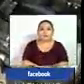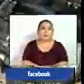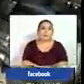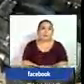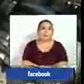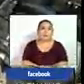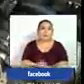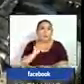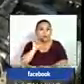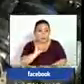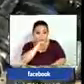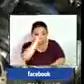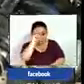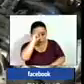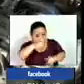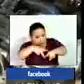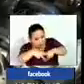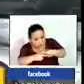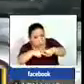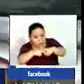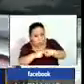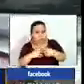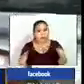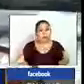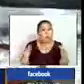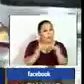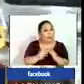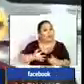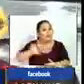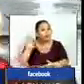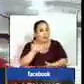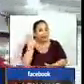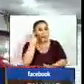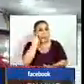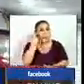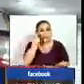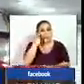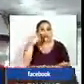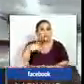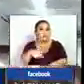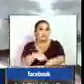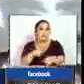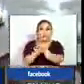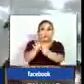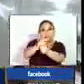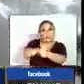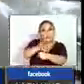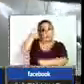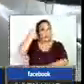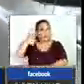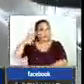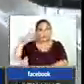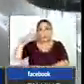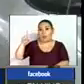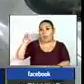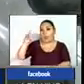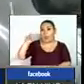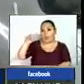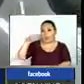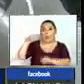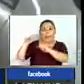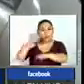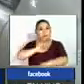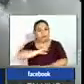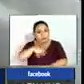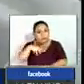Pero el servicio de mecánica también deberá adaptarse en medio de la pandemia. Adrián Marroquín, dueño de un taller en el